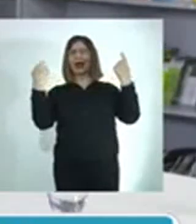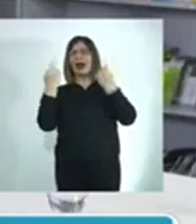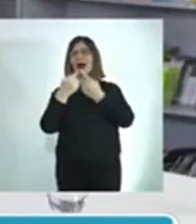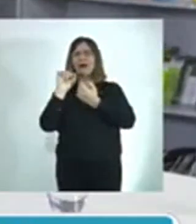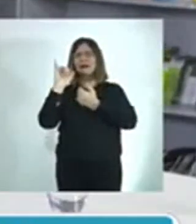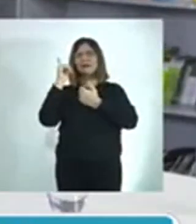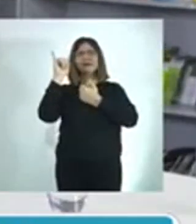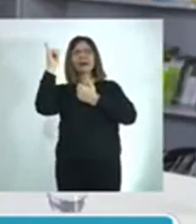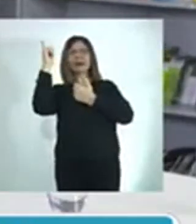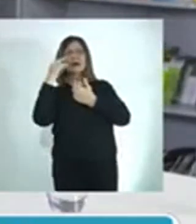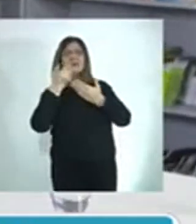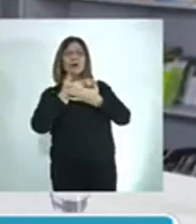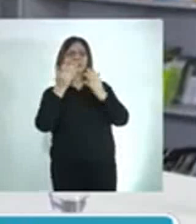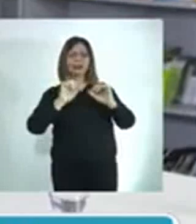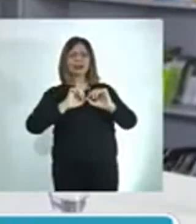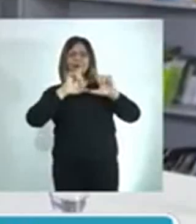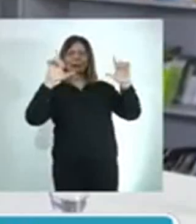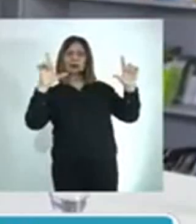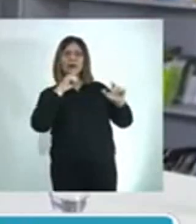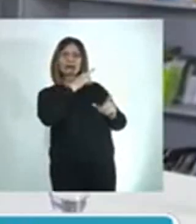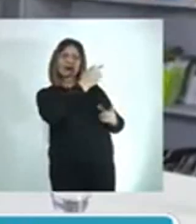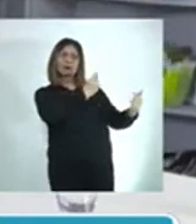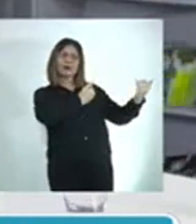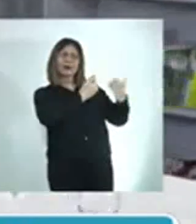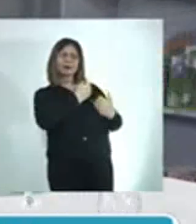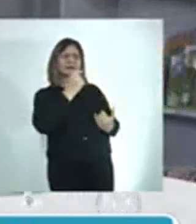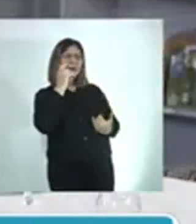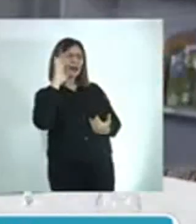la familia, conectado a través de la